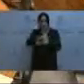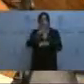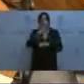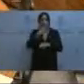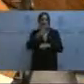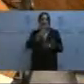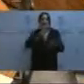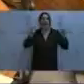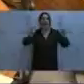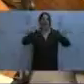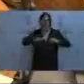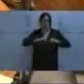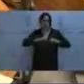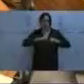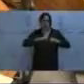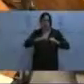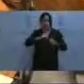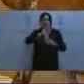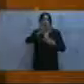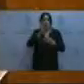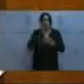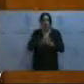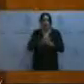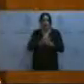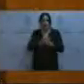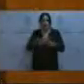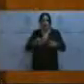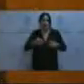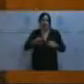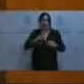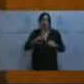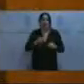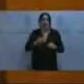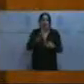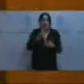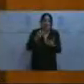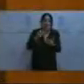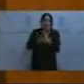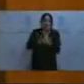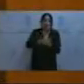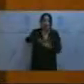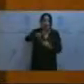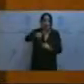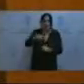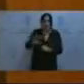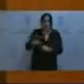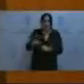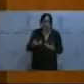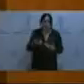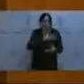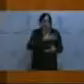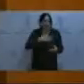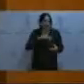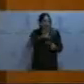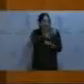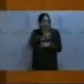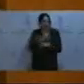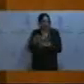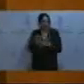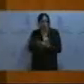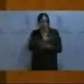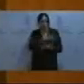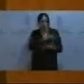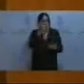subvención. Pero, oiga, ¿usted nos quiere hacer tontos a todos? ¿A los que estamos aquí? ¿A los que están fuera? Es que yo creo que su